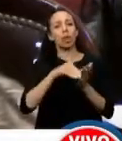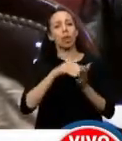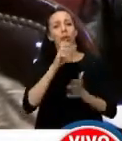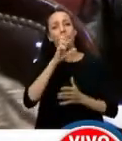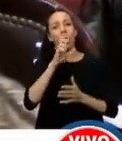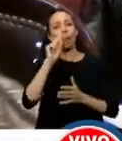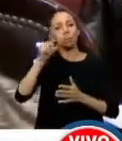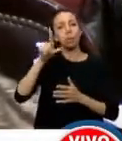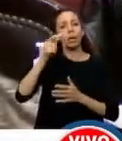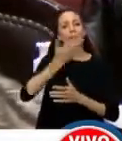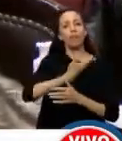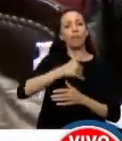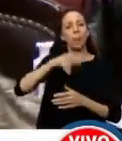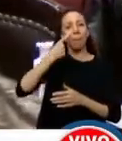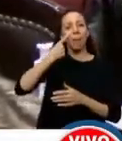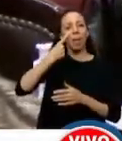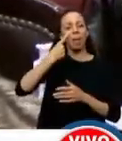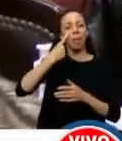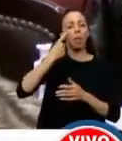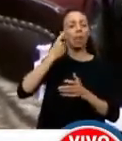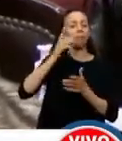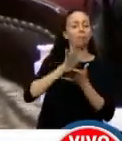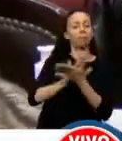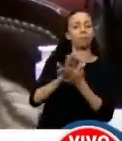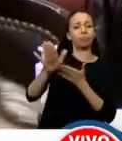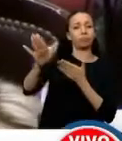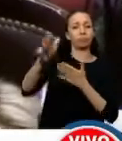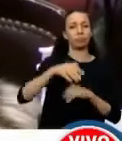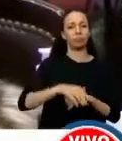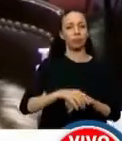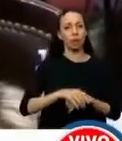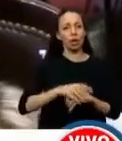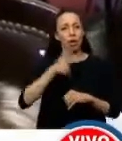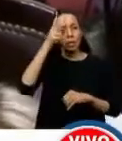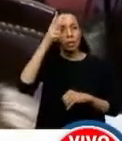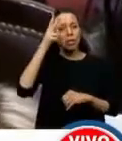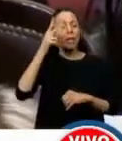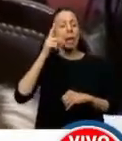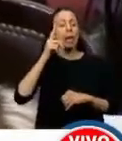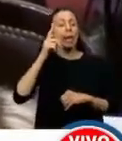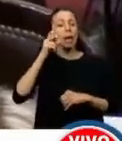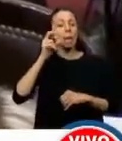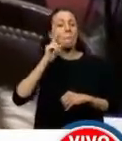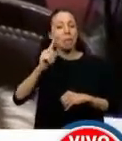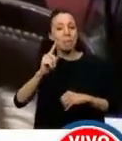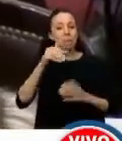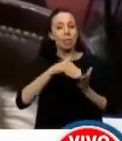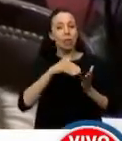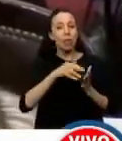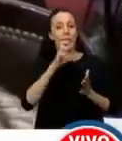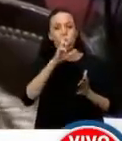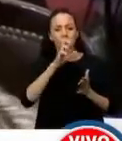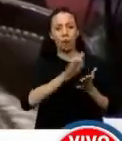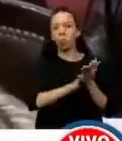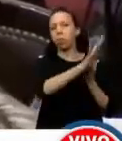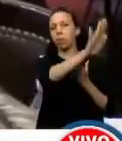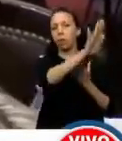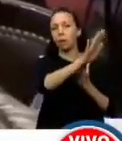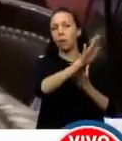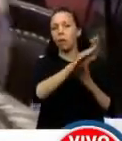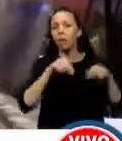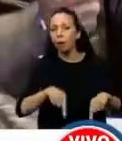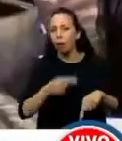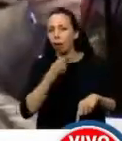pueden salir, pero en principio generar otras condiciones. A ver, una discusión clave es el Fondo Monetario Internacional cuando le prestó